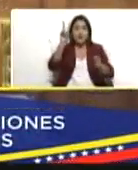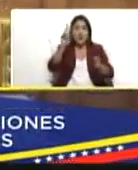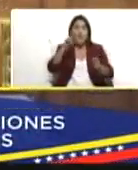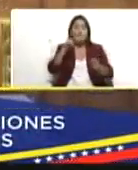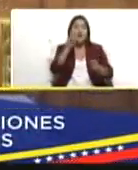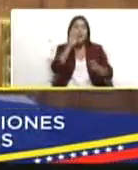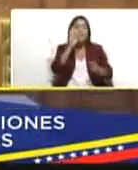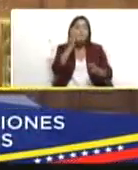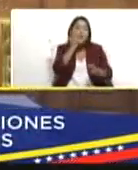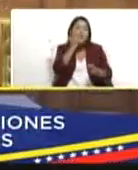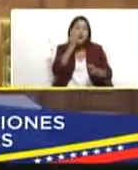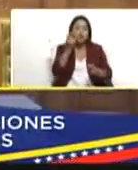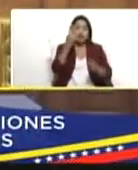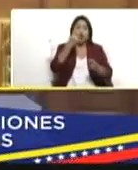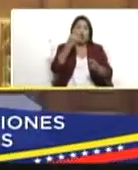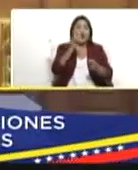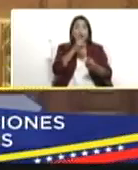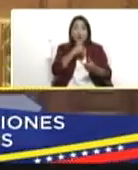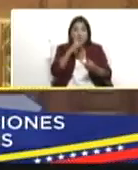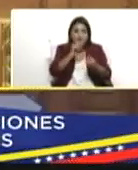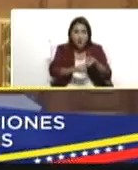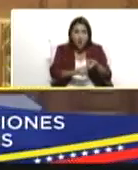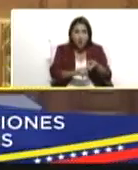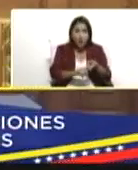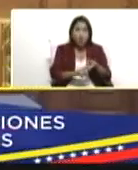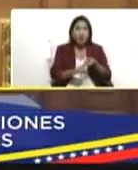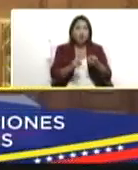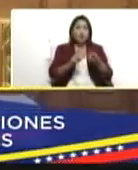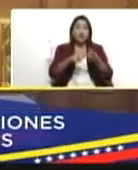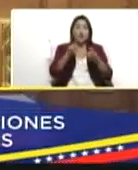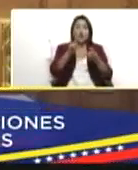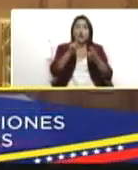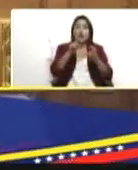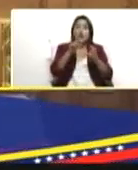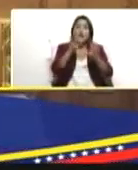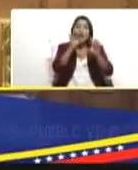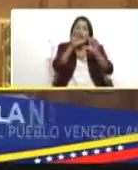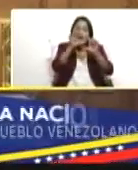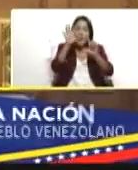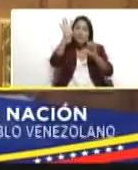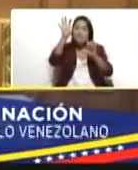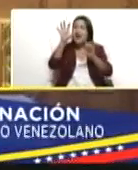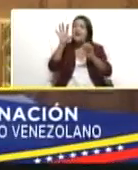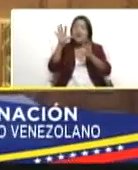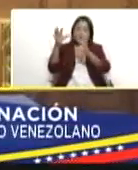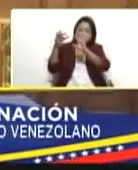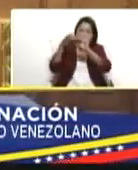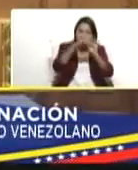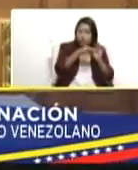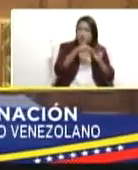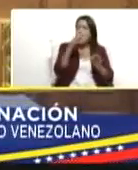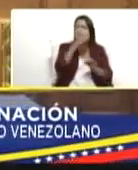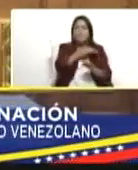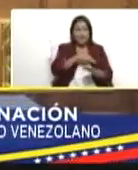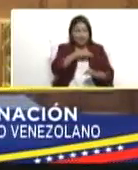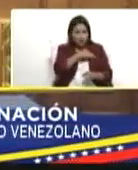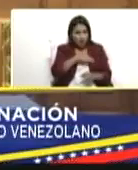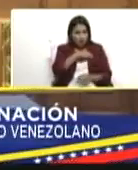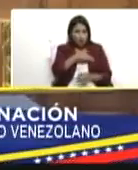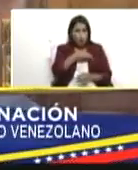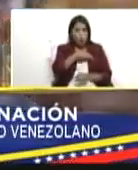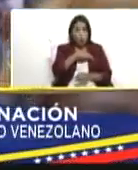solas para la gente más necesitada a través del carne de la patria para la gran misión